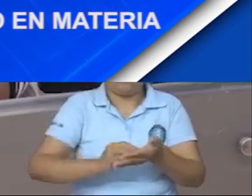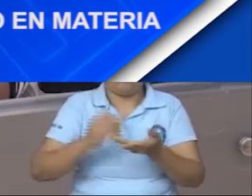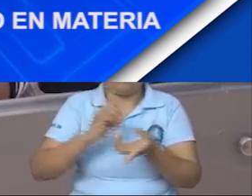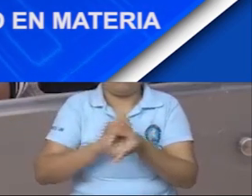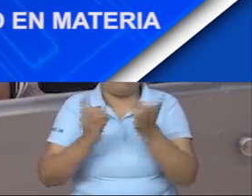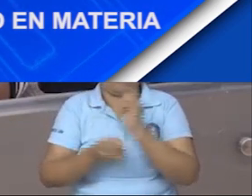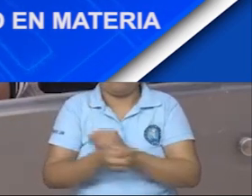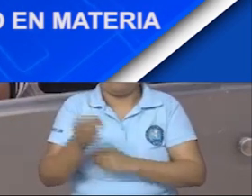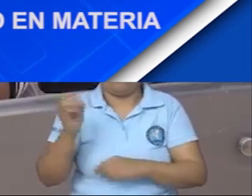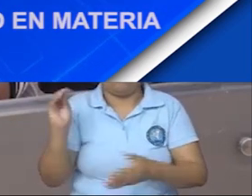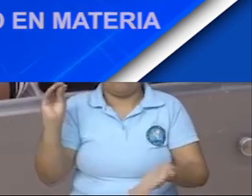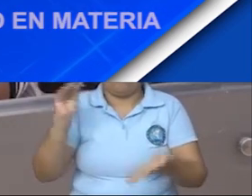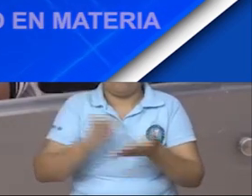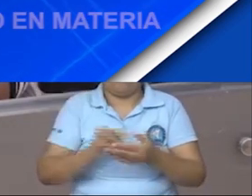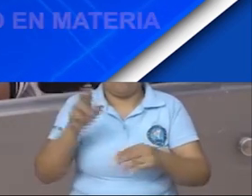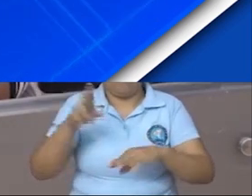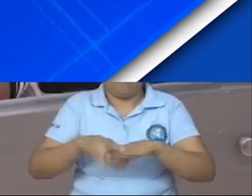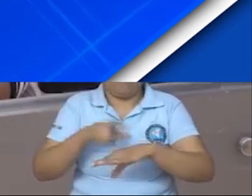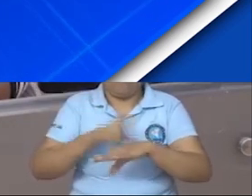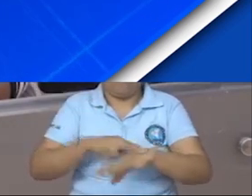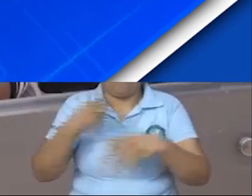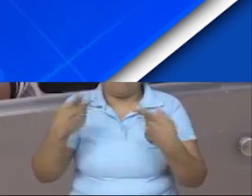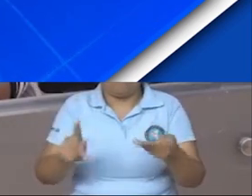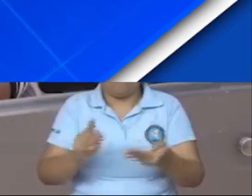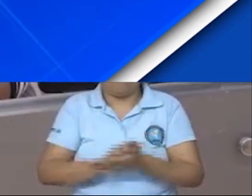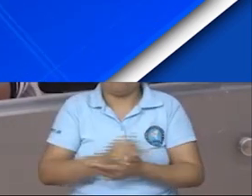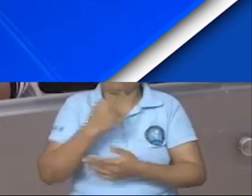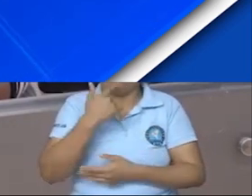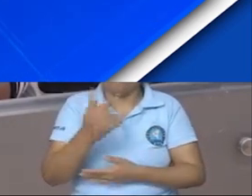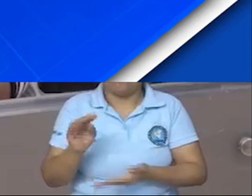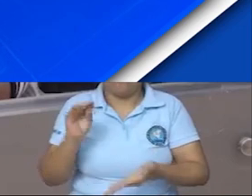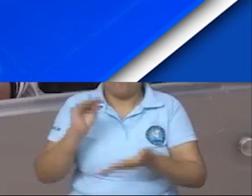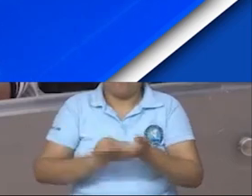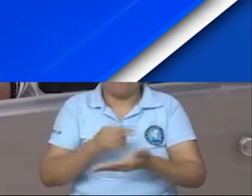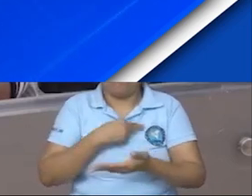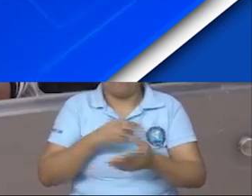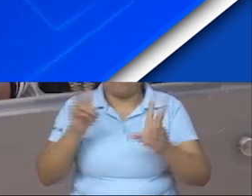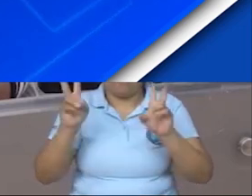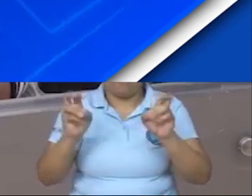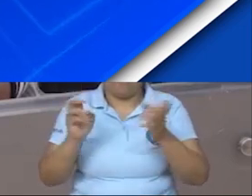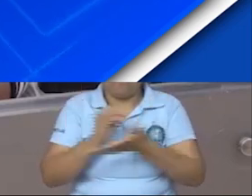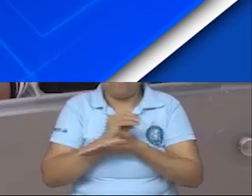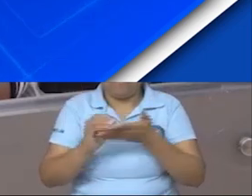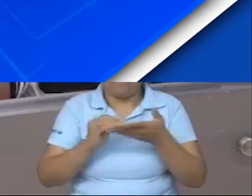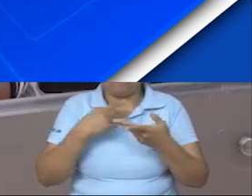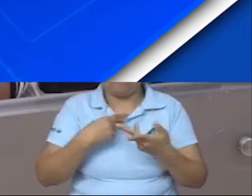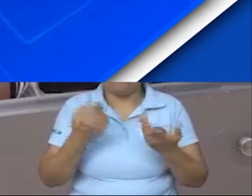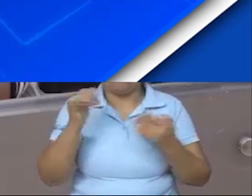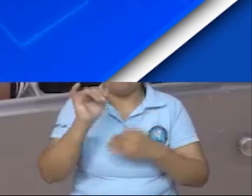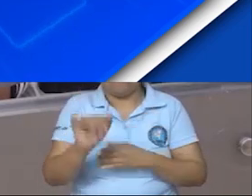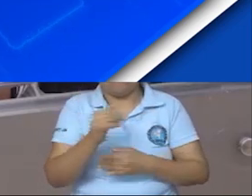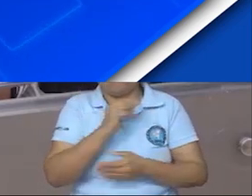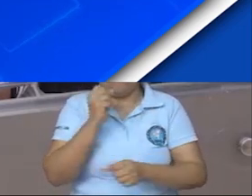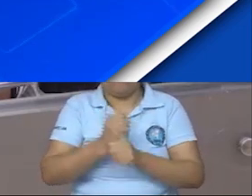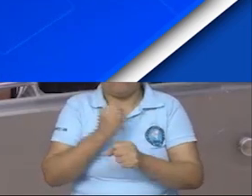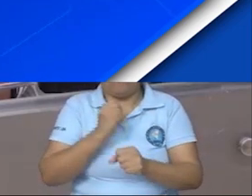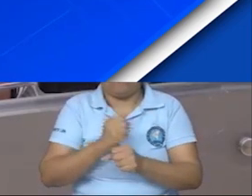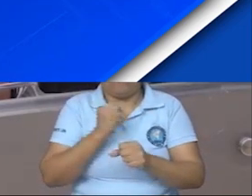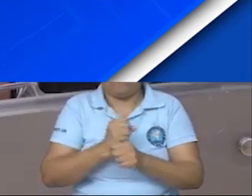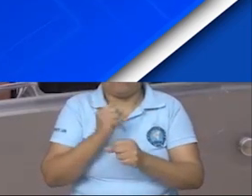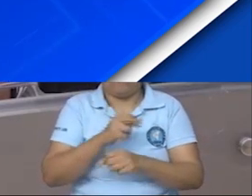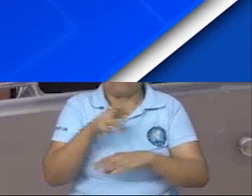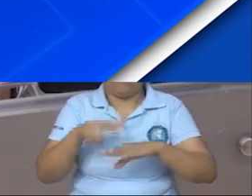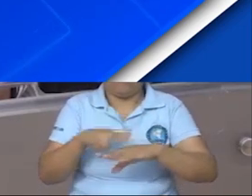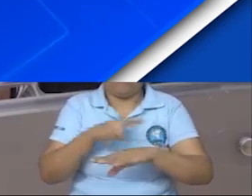normas vigentes al registro de normas sin vigencia por ser accesoria del texto consolidado, y el traslado de